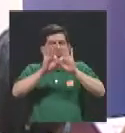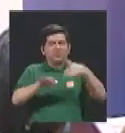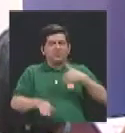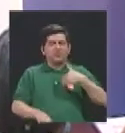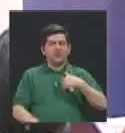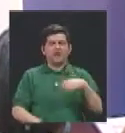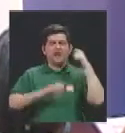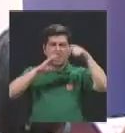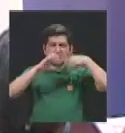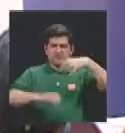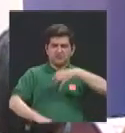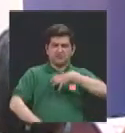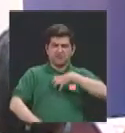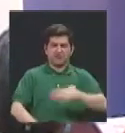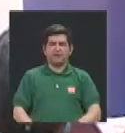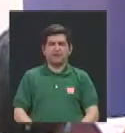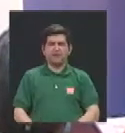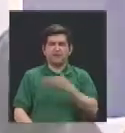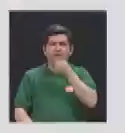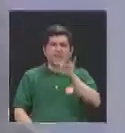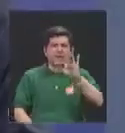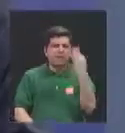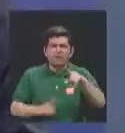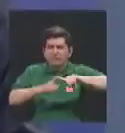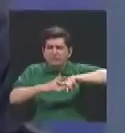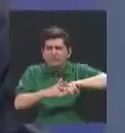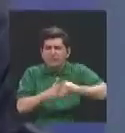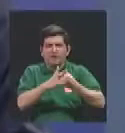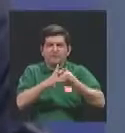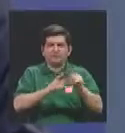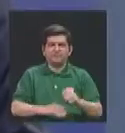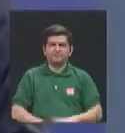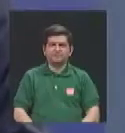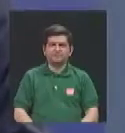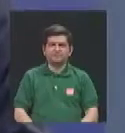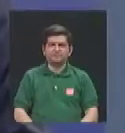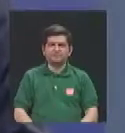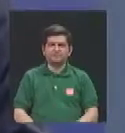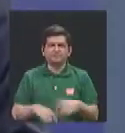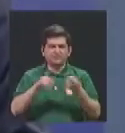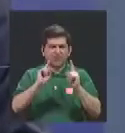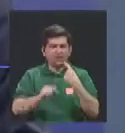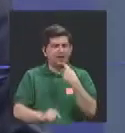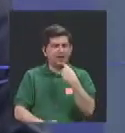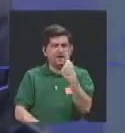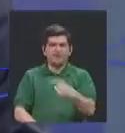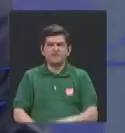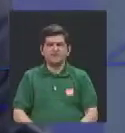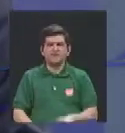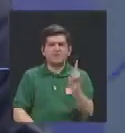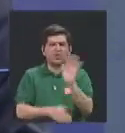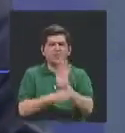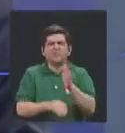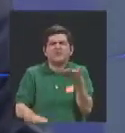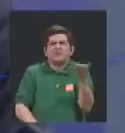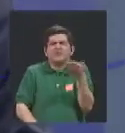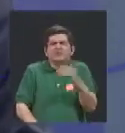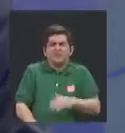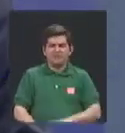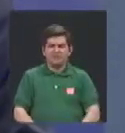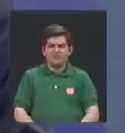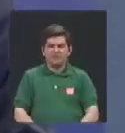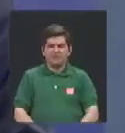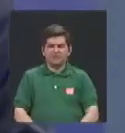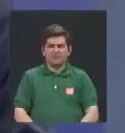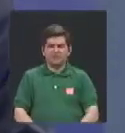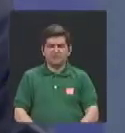dar cuenta que es importantísimo tener un cine propio. La mejor forma de empezar es decir lo